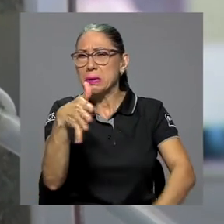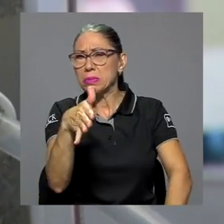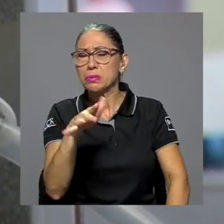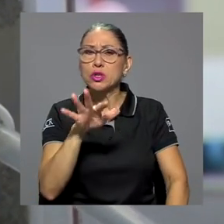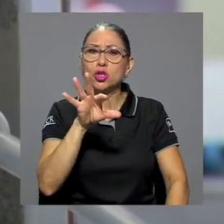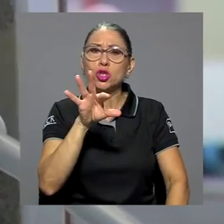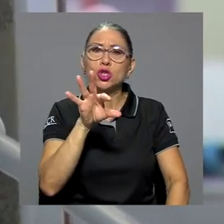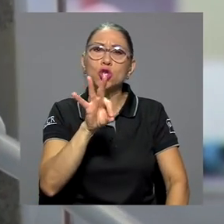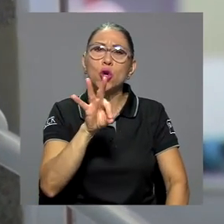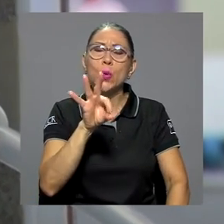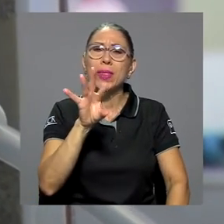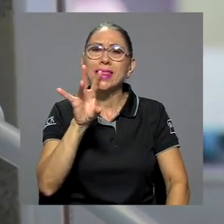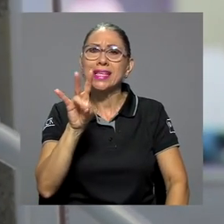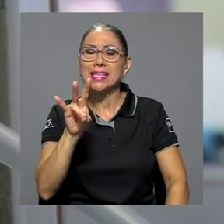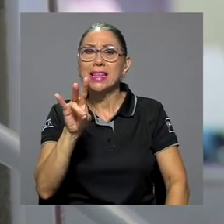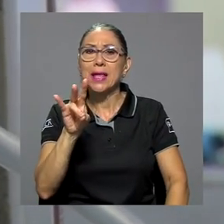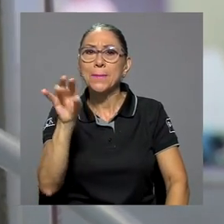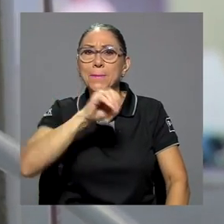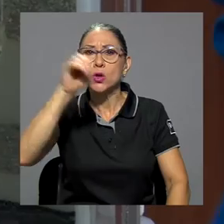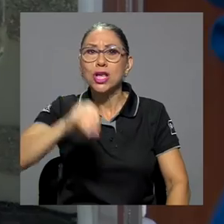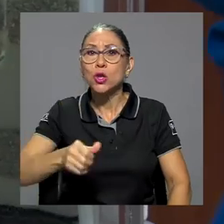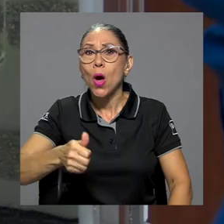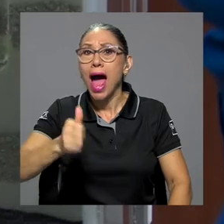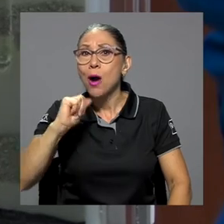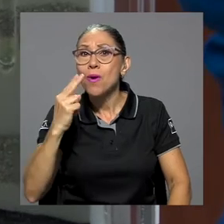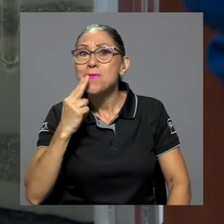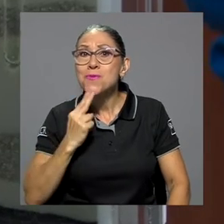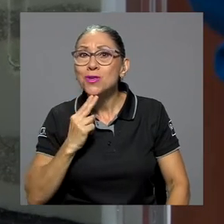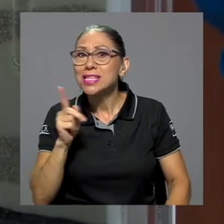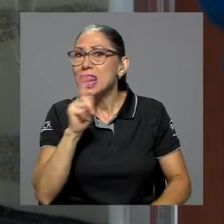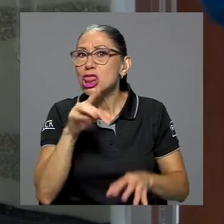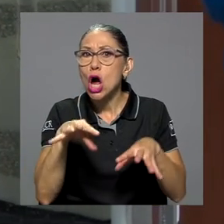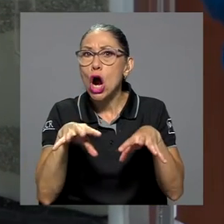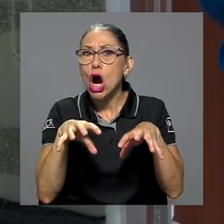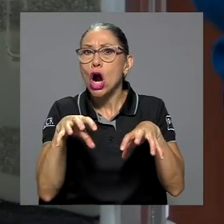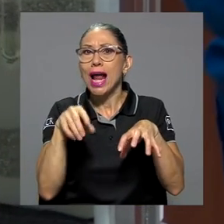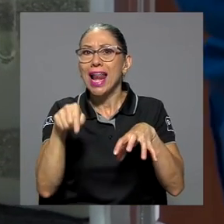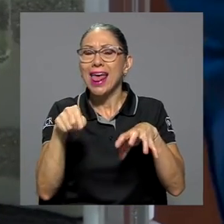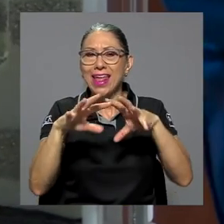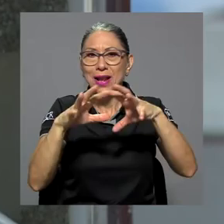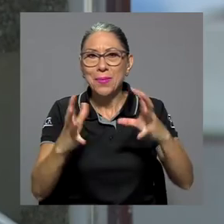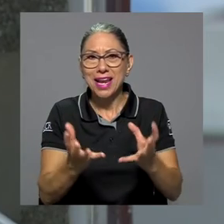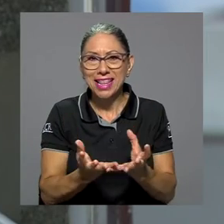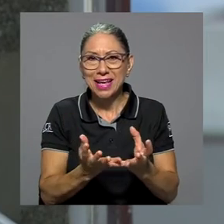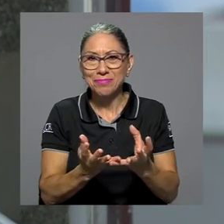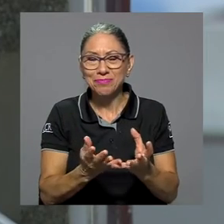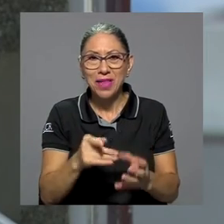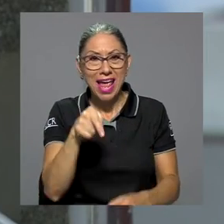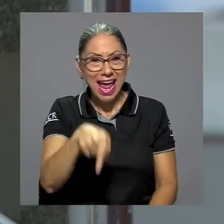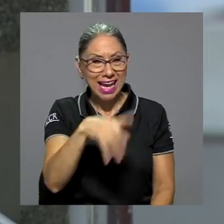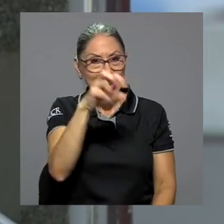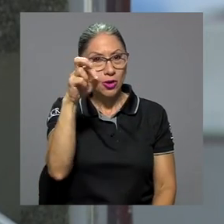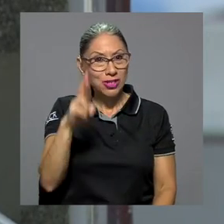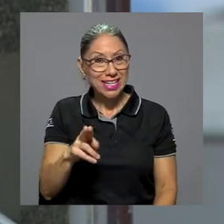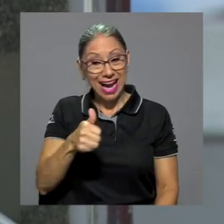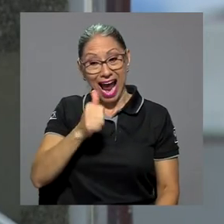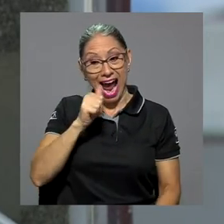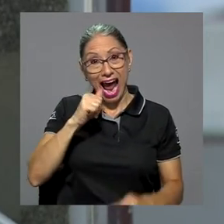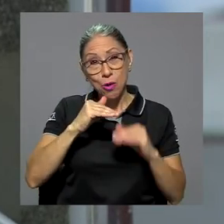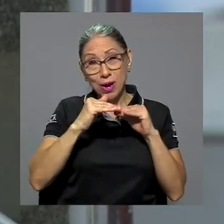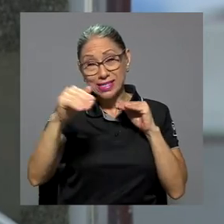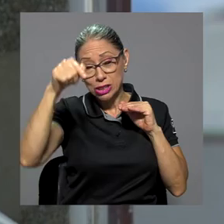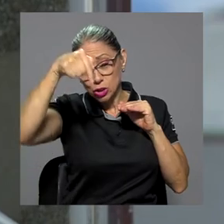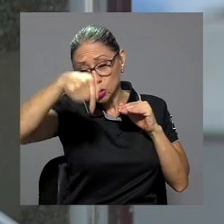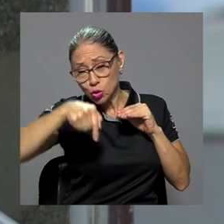ciento del agua dulce que no está congelada en el planeta en costa rica las aguas subterráneas se